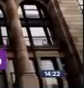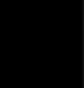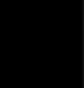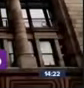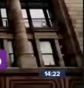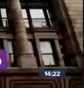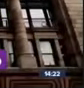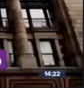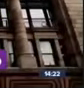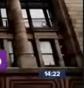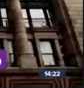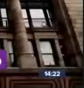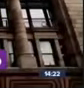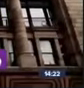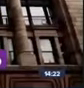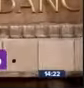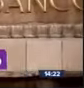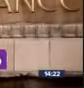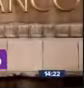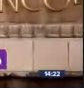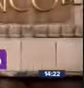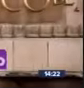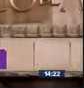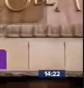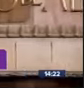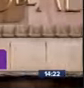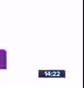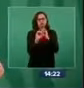allá en los Estados Unidos, y esto fue lo que dijo.